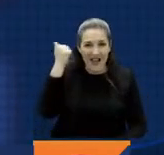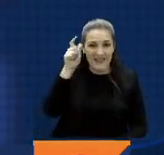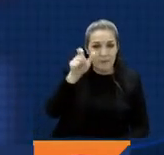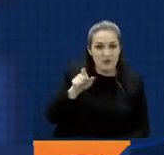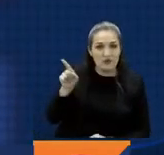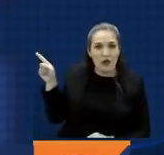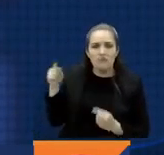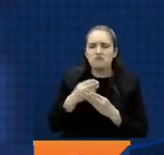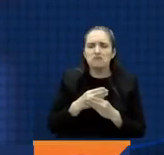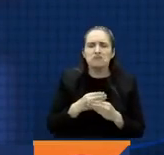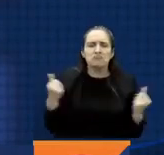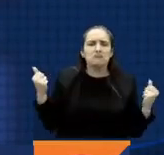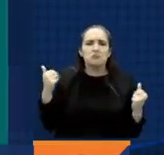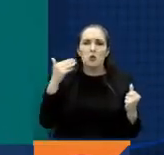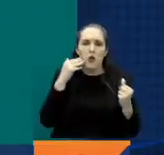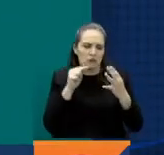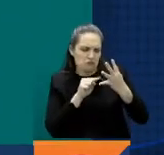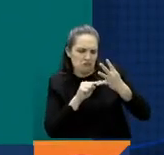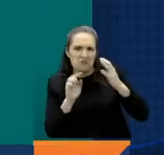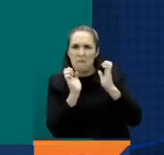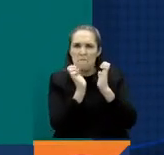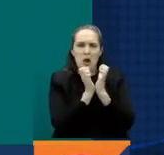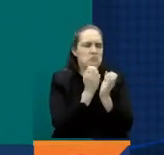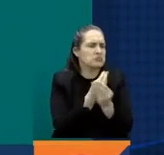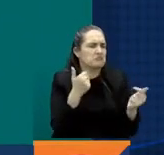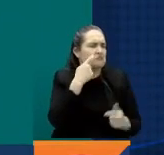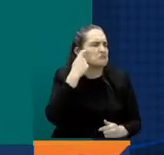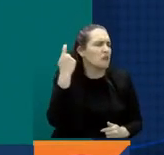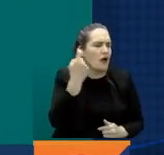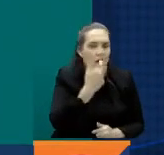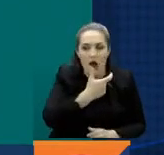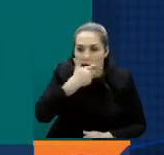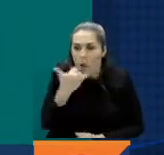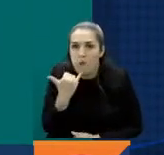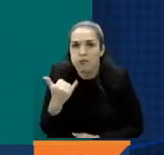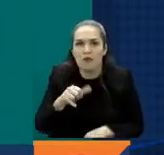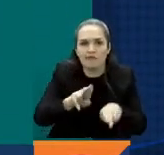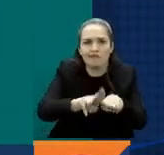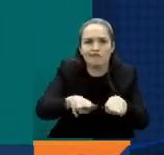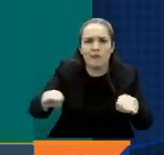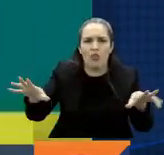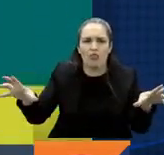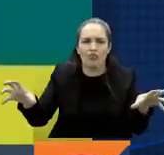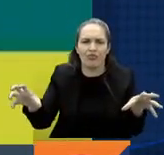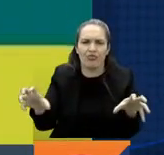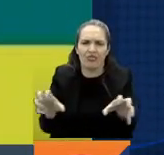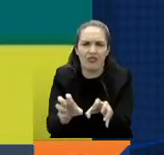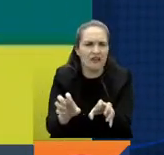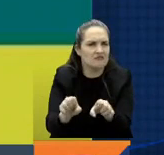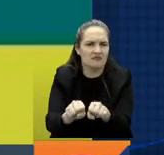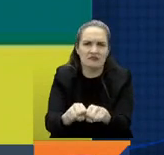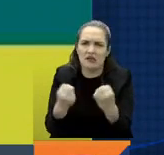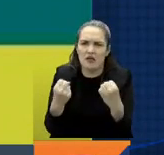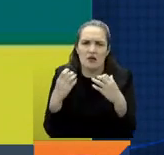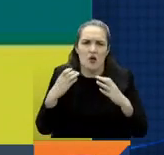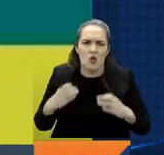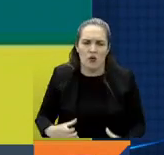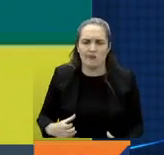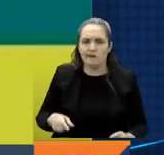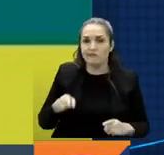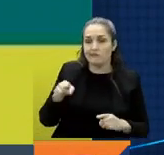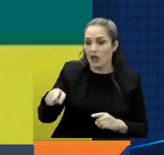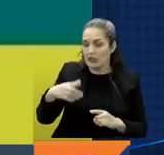finales de mayo. Según las autoridades, los restos fueron hallados en avanzado estado de descomposición. Tras ser encontrados,